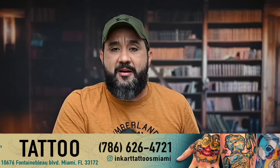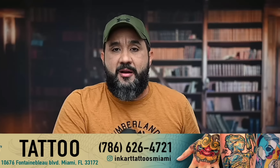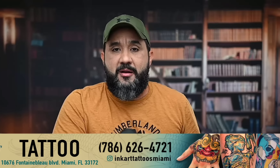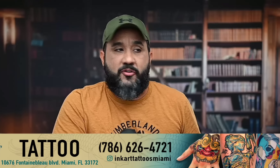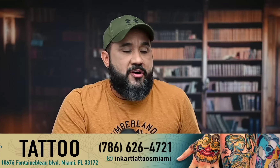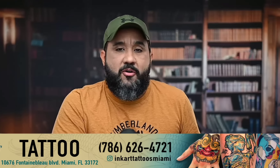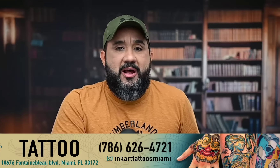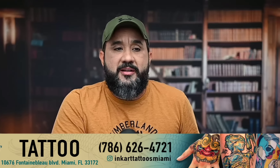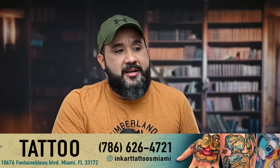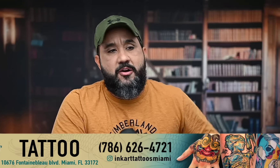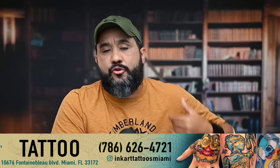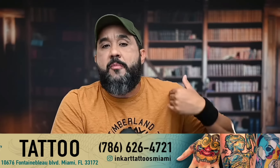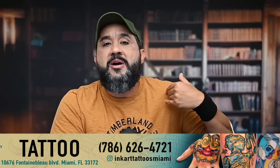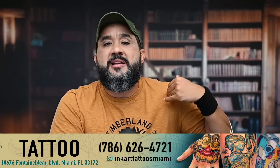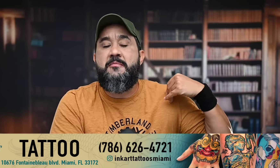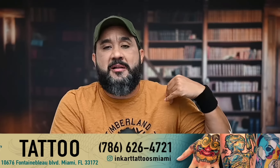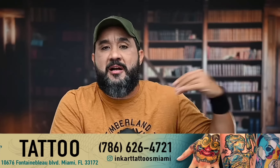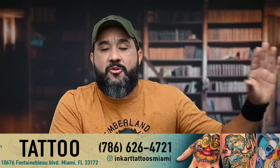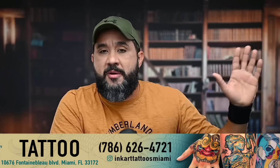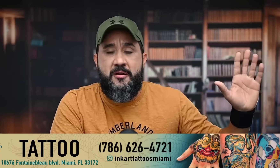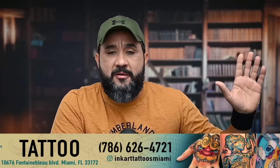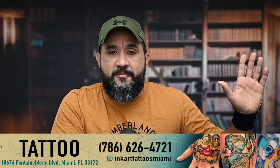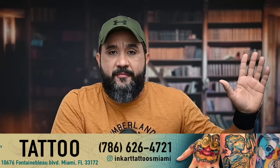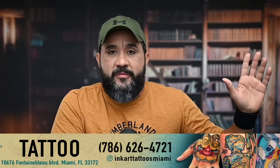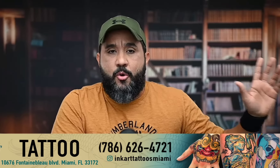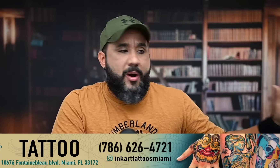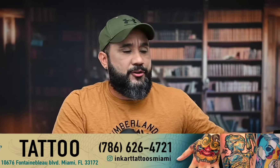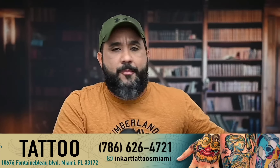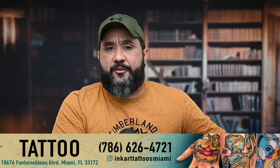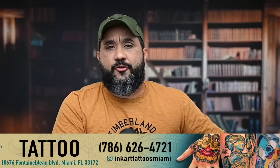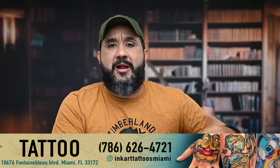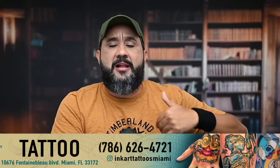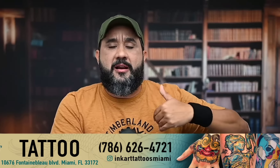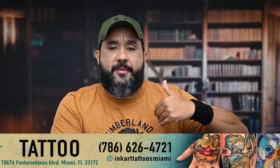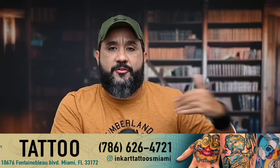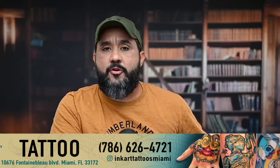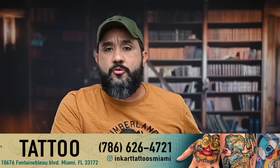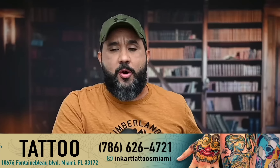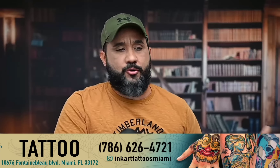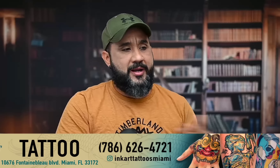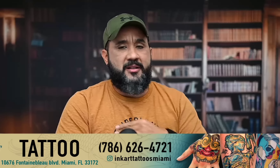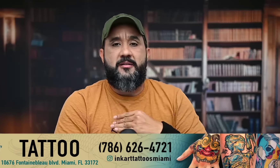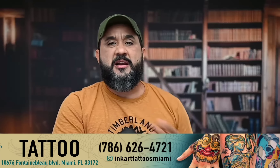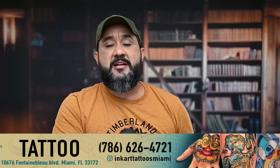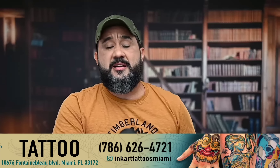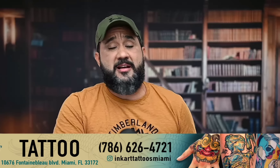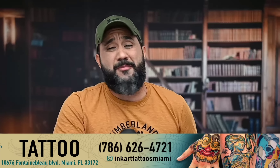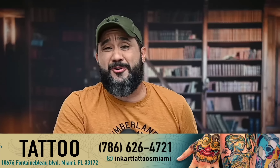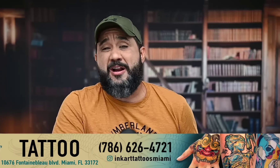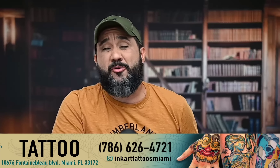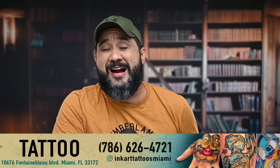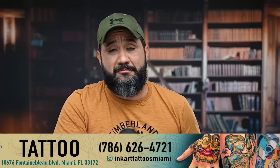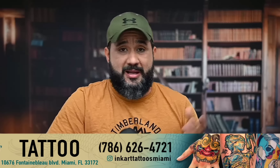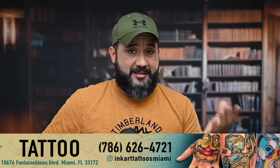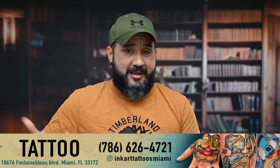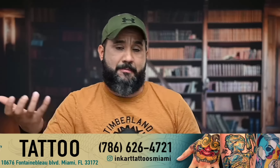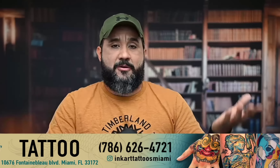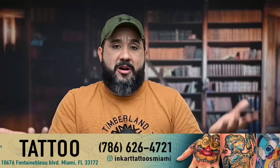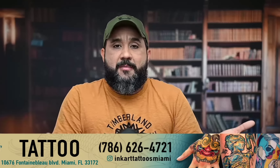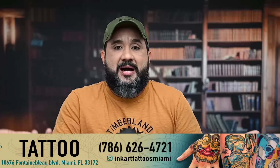fuera entonces Nicolás dice no no tú me puedes seguir mandando a mí cuanto personal de represión cuanto agente de inteligencia sea pero ya no